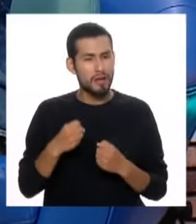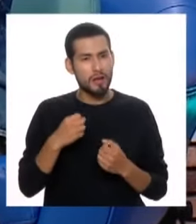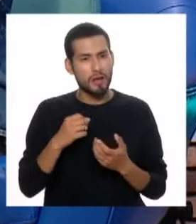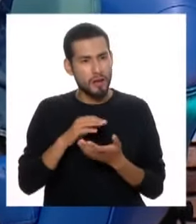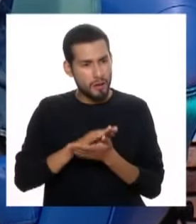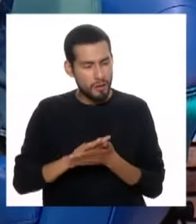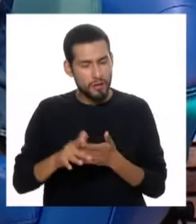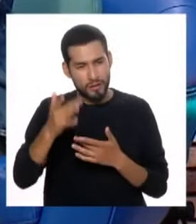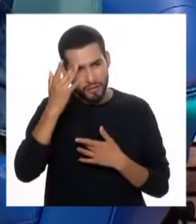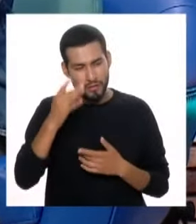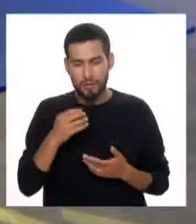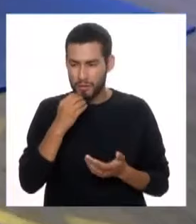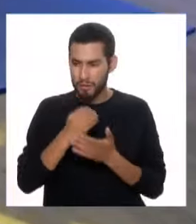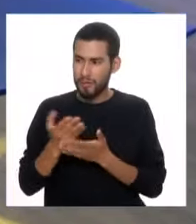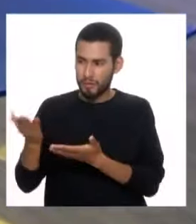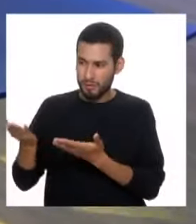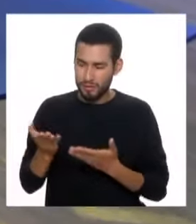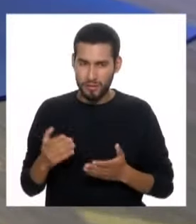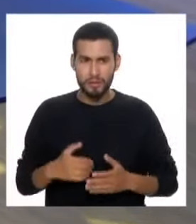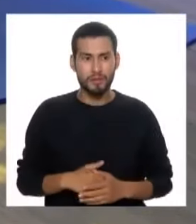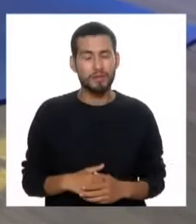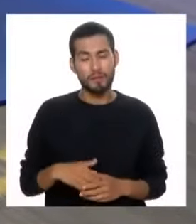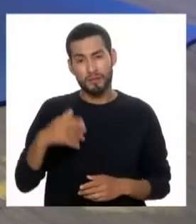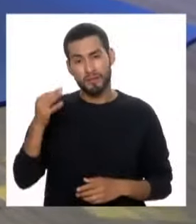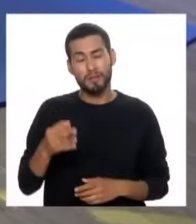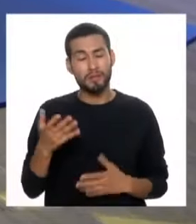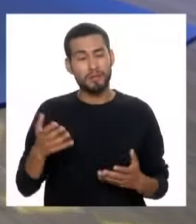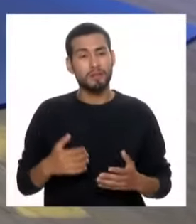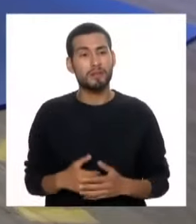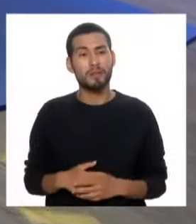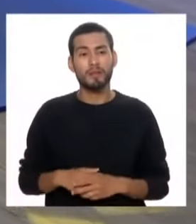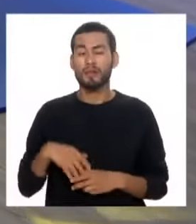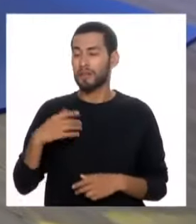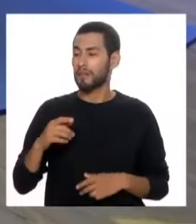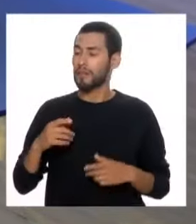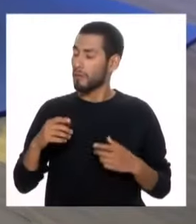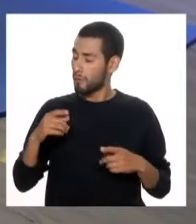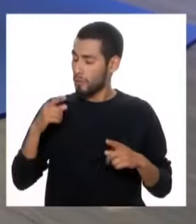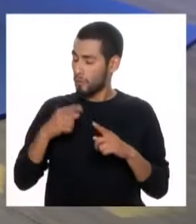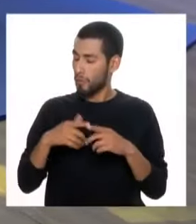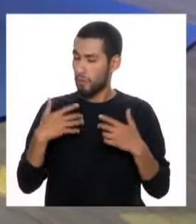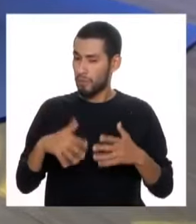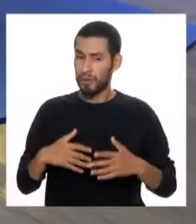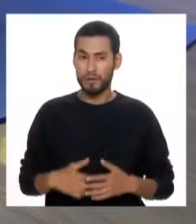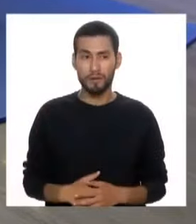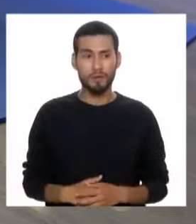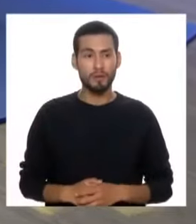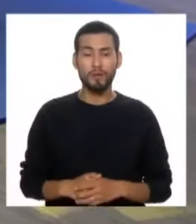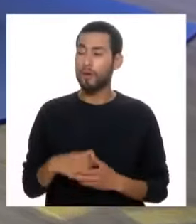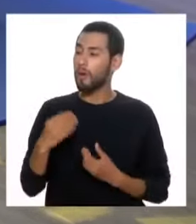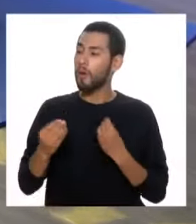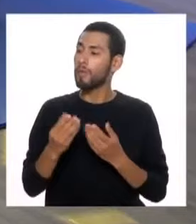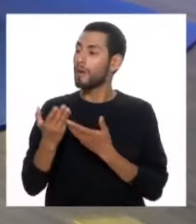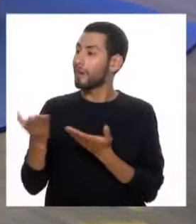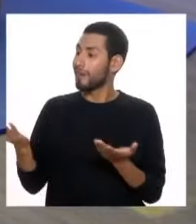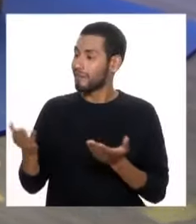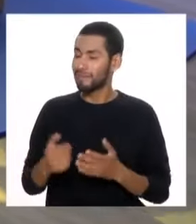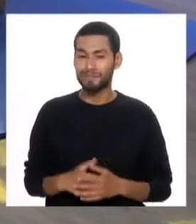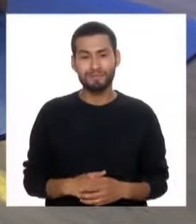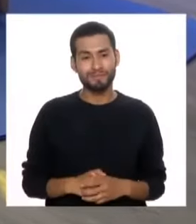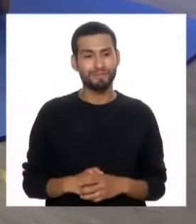y de los enfermos. Bienvenidos, y realmente esa cifra que has dicho es impactante. Impactante. ¿Cómo están?